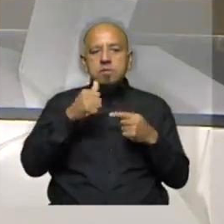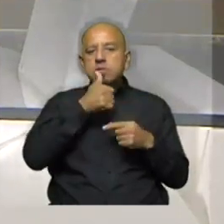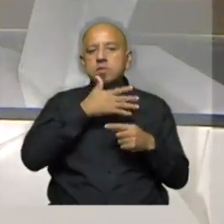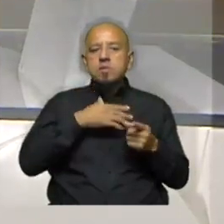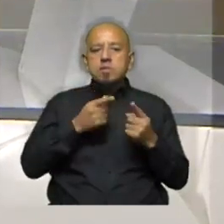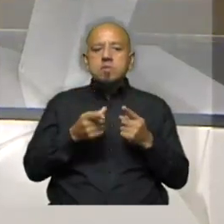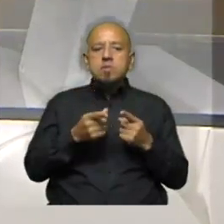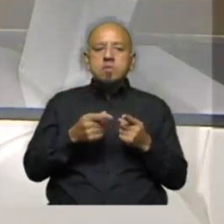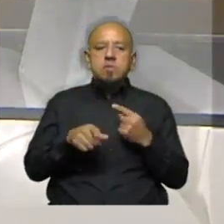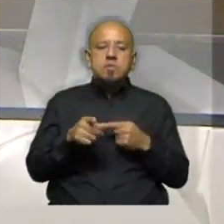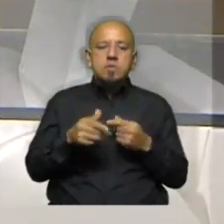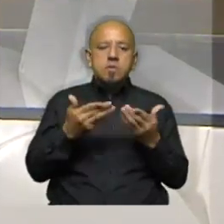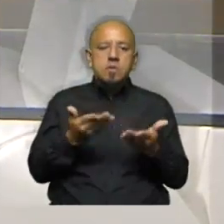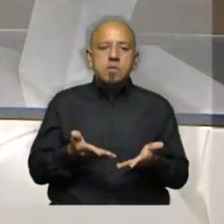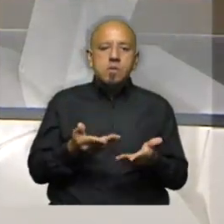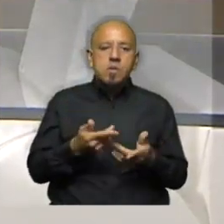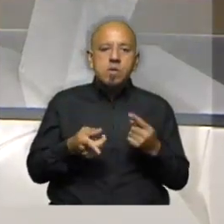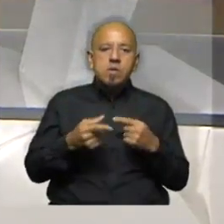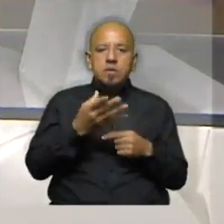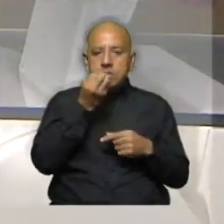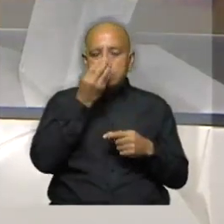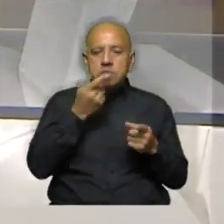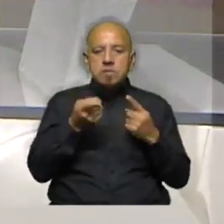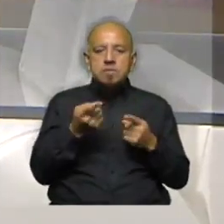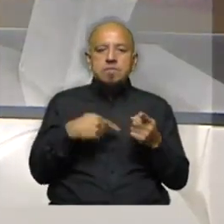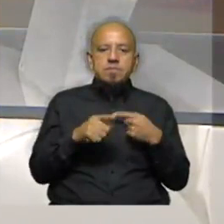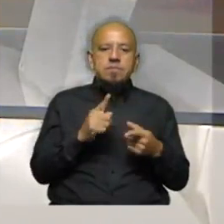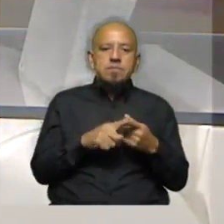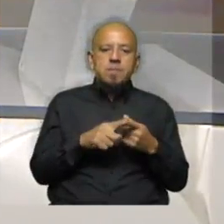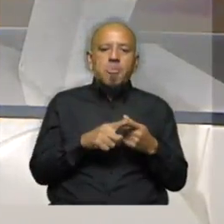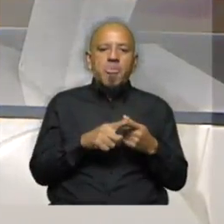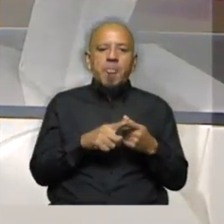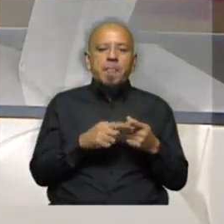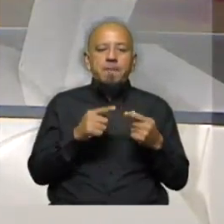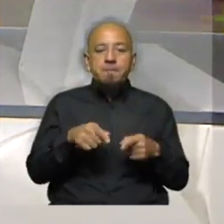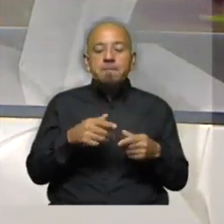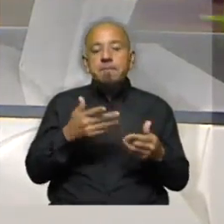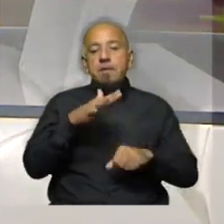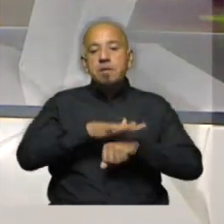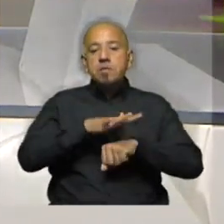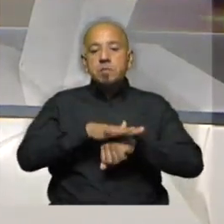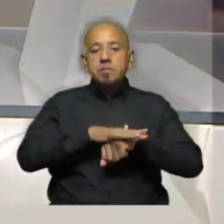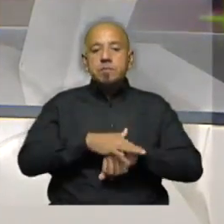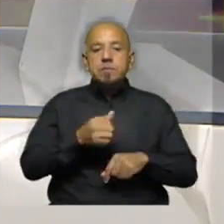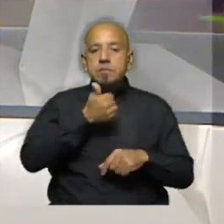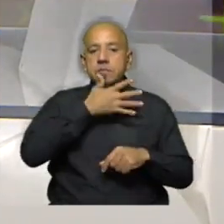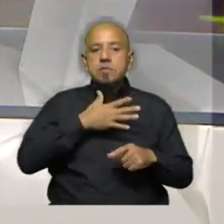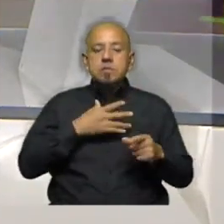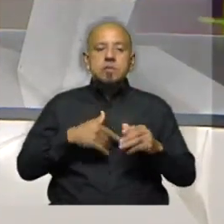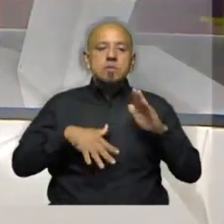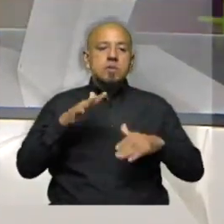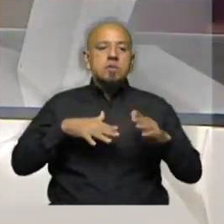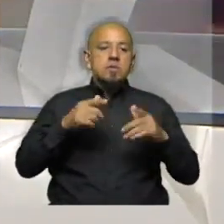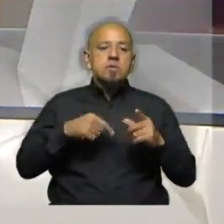historia, conocer sobre las rosas, como él estaba contando, y sus significancias en distintos momentos de la historia. A veces una